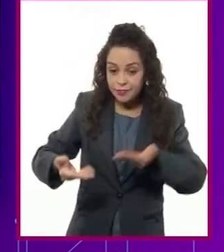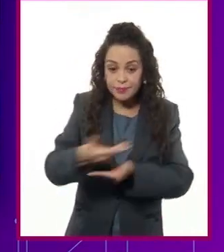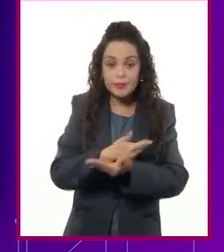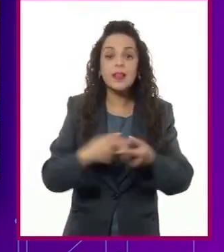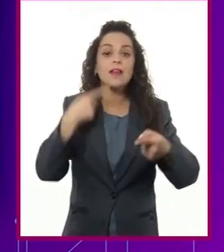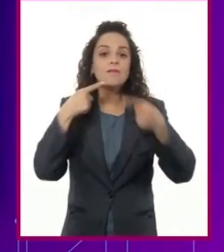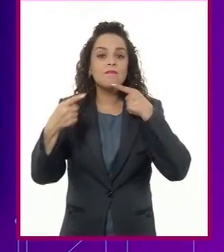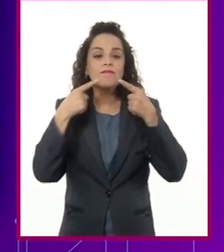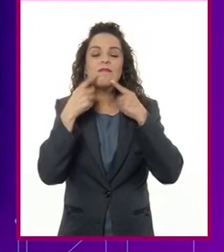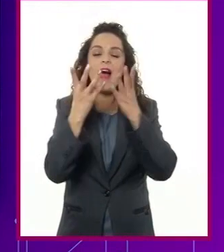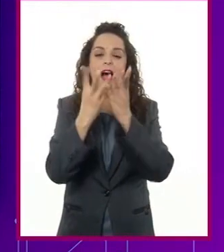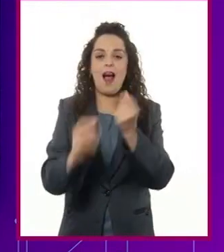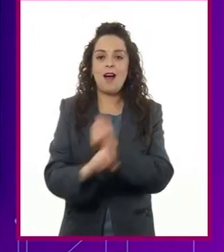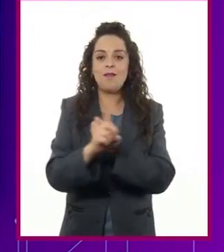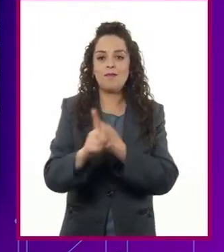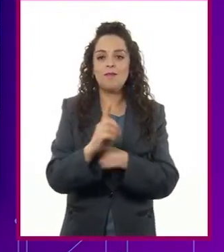pacífica.